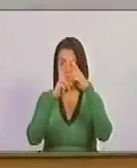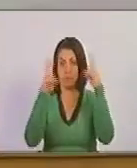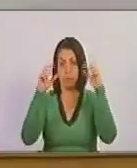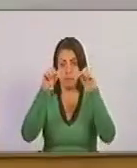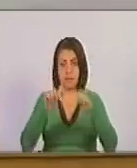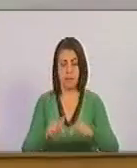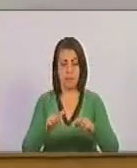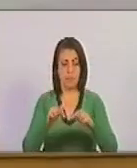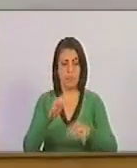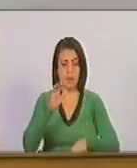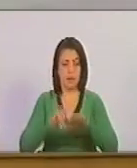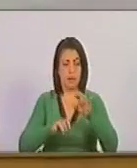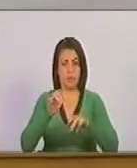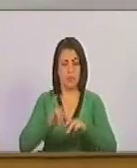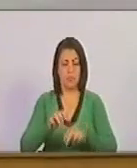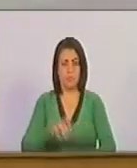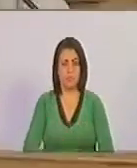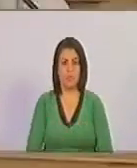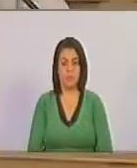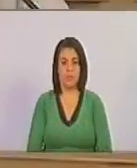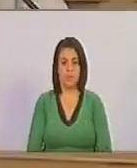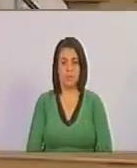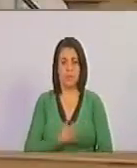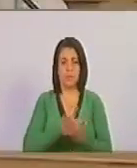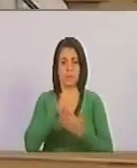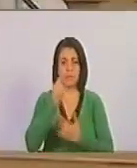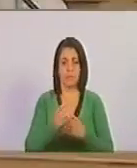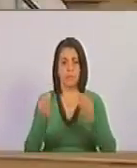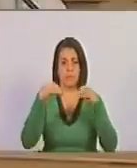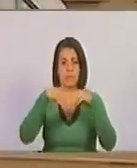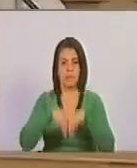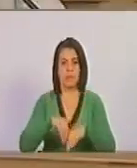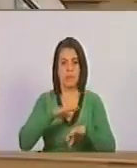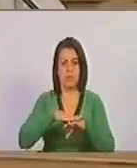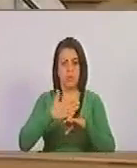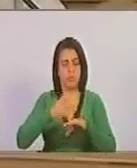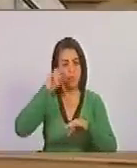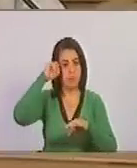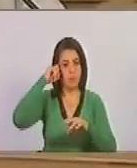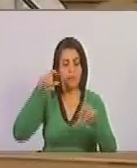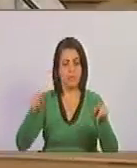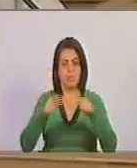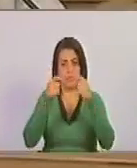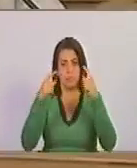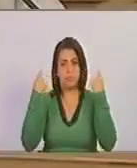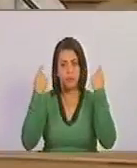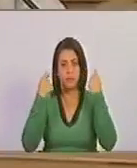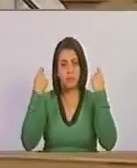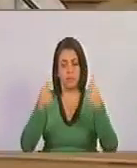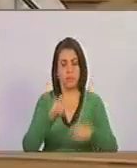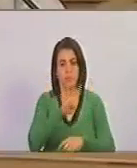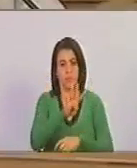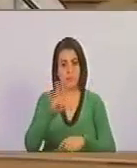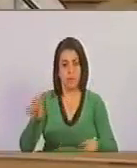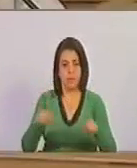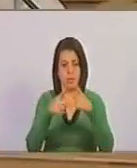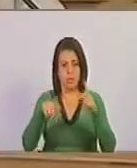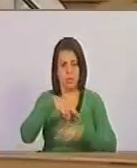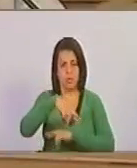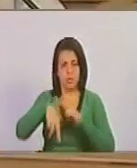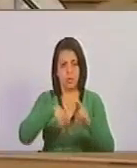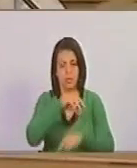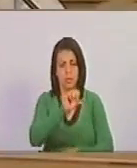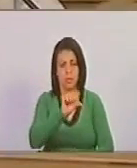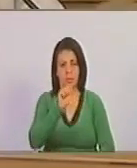orden del día ciudadana subsecretaria proyecto de acuerdo con motivo de celebrarse el 44 aniversario de la revolución